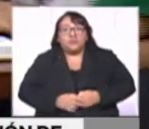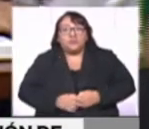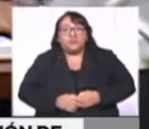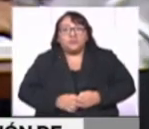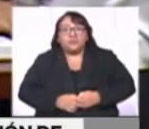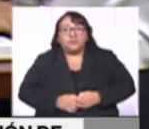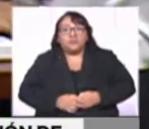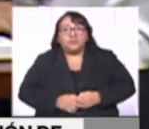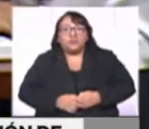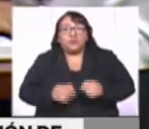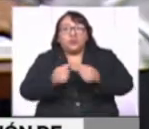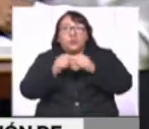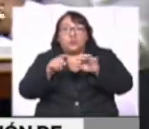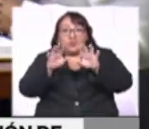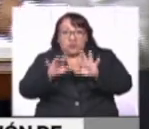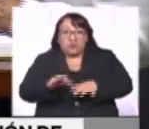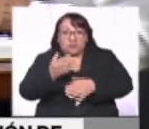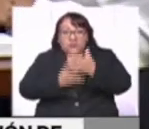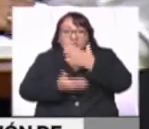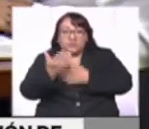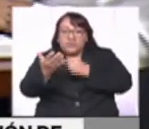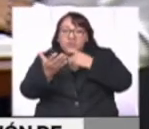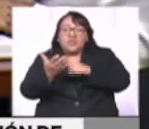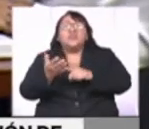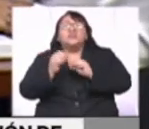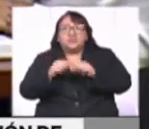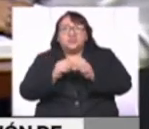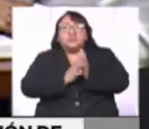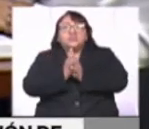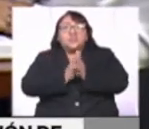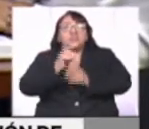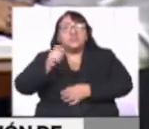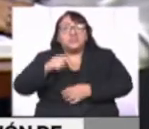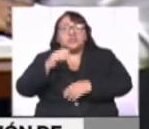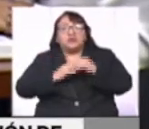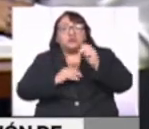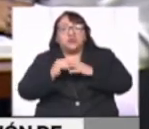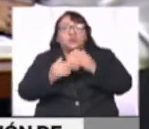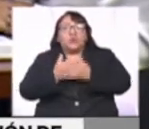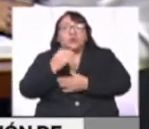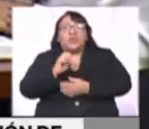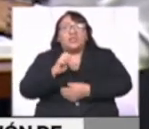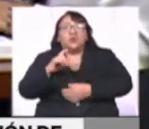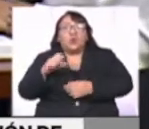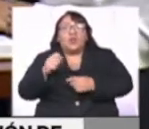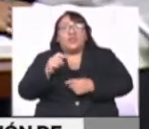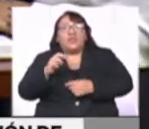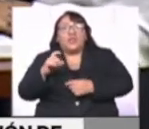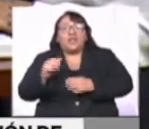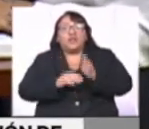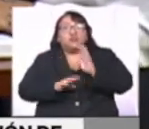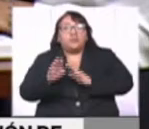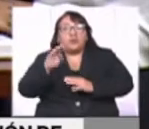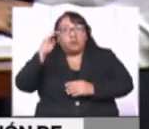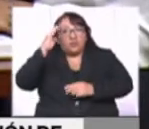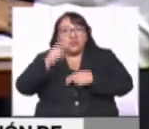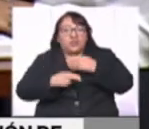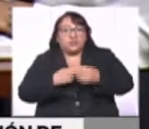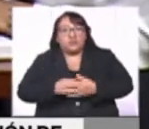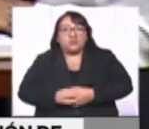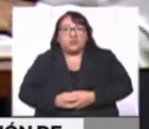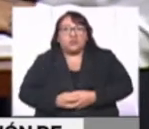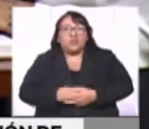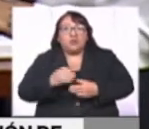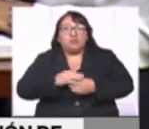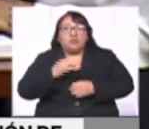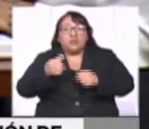que con un texto sustitutorio propone declarar de interés nacional la construcción de la nueva Escuela Técnica Superior de la Policía Nacional en el